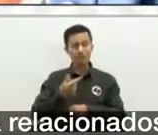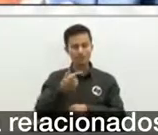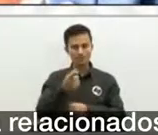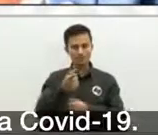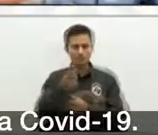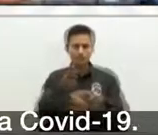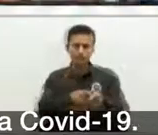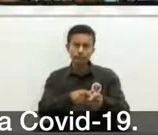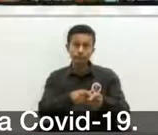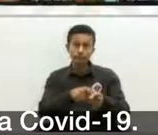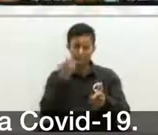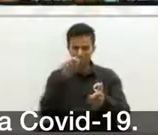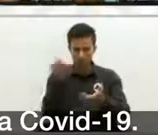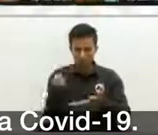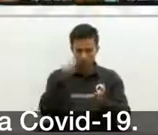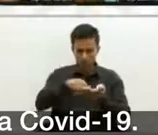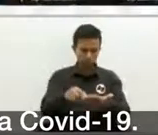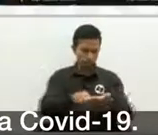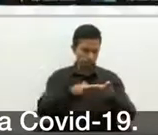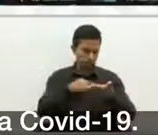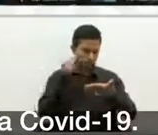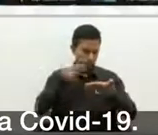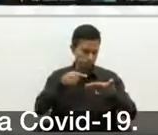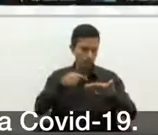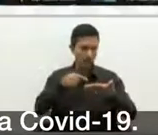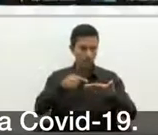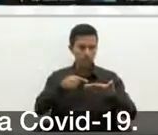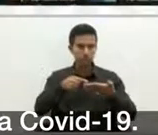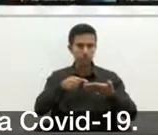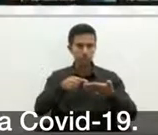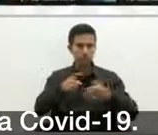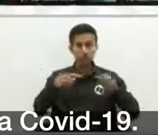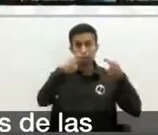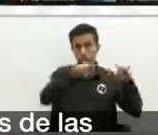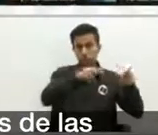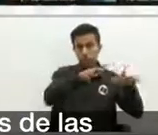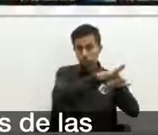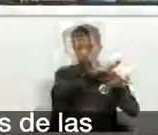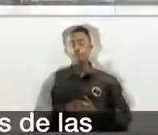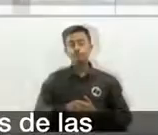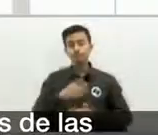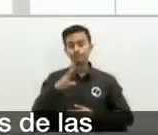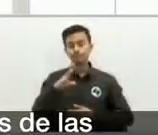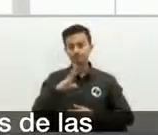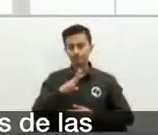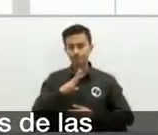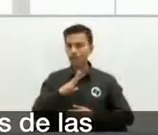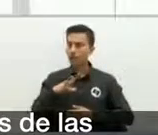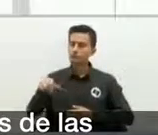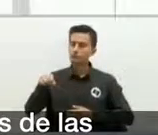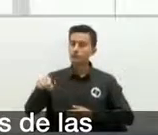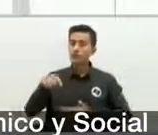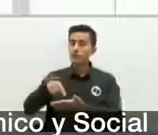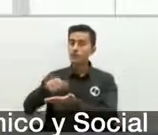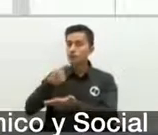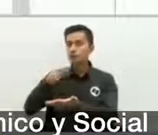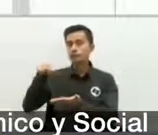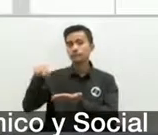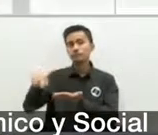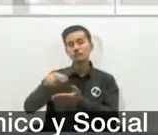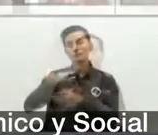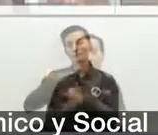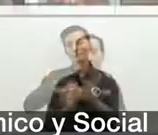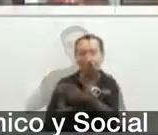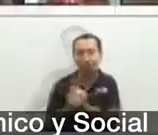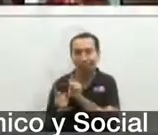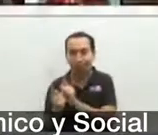competencia relacionados con la contingencia sanitaria generada por la COVID-19. En las reuniones participaron los titulares de la Secretaría de